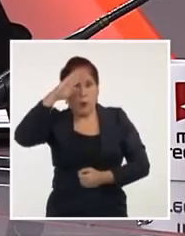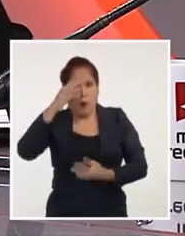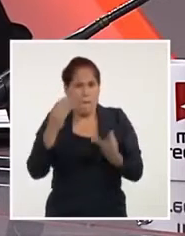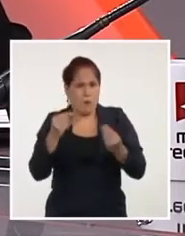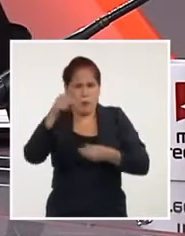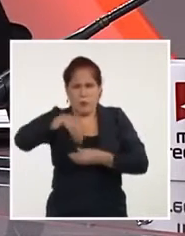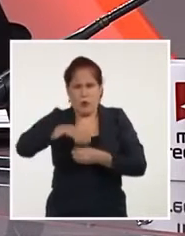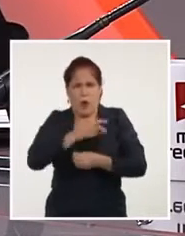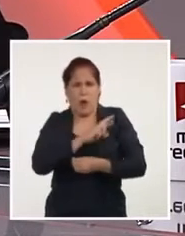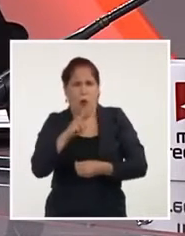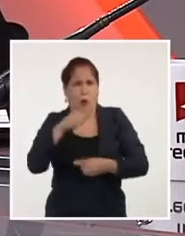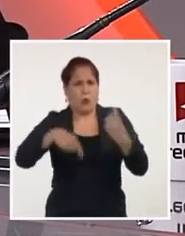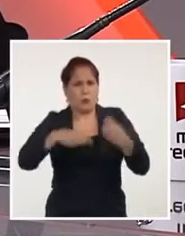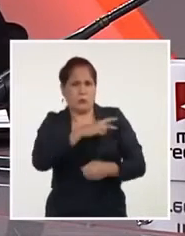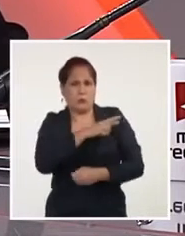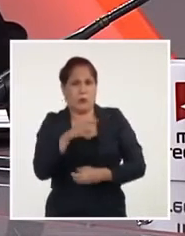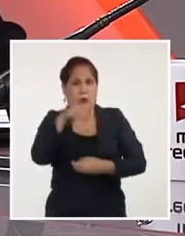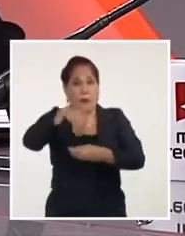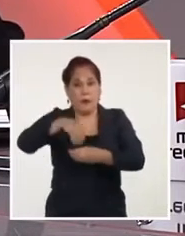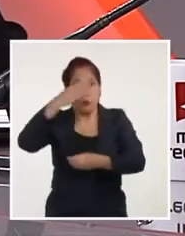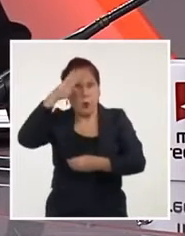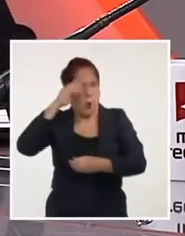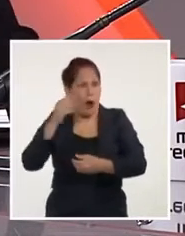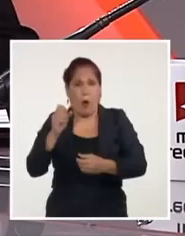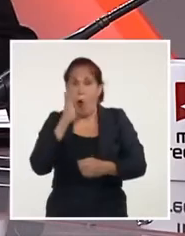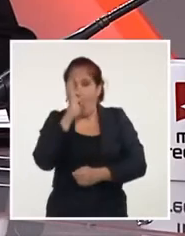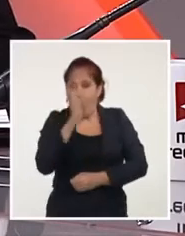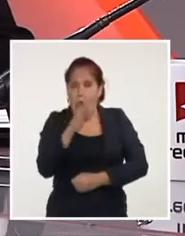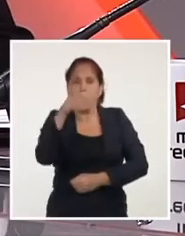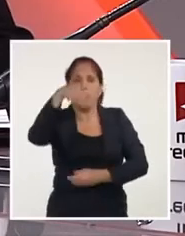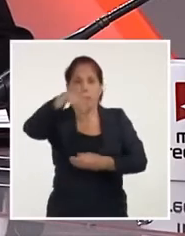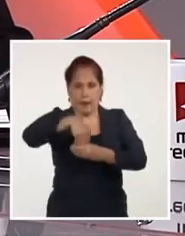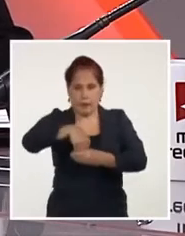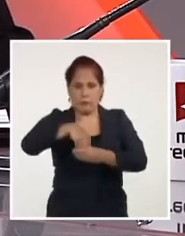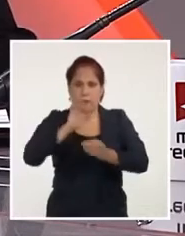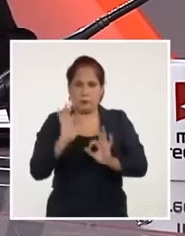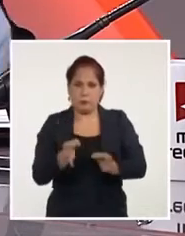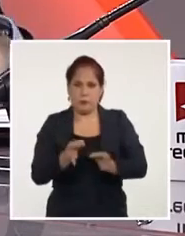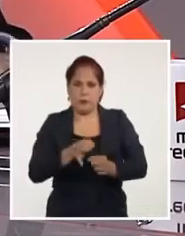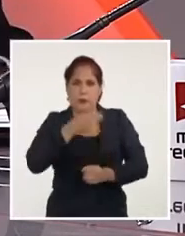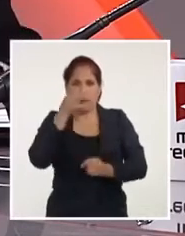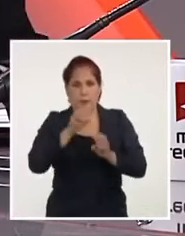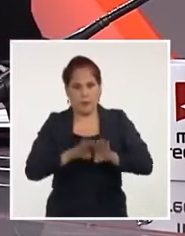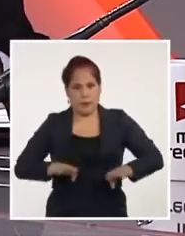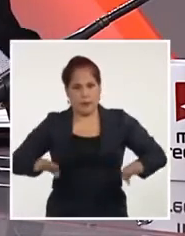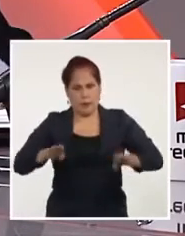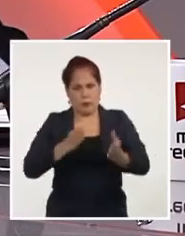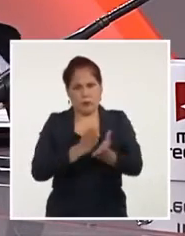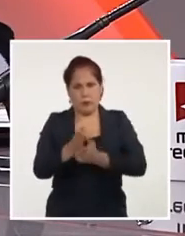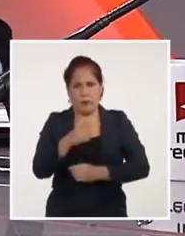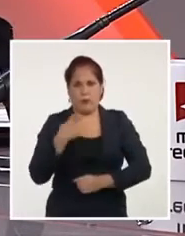supuesto, tiene un impacto y genera un discurso de odio del que me gustaría también hablar en esta mesa redonda. Siga con nosotros en nuestro programa de hoy.